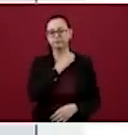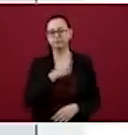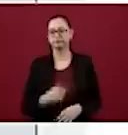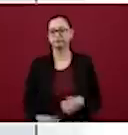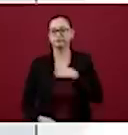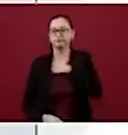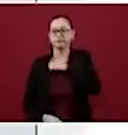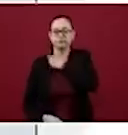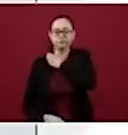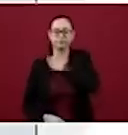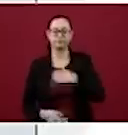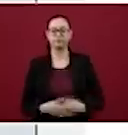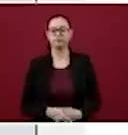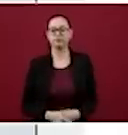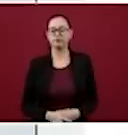Sí, es que son